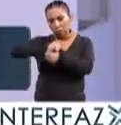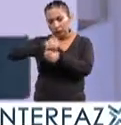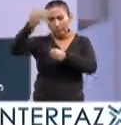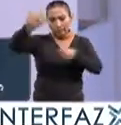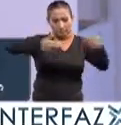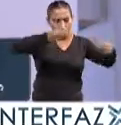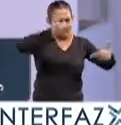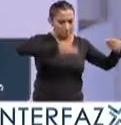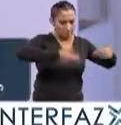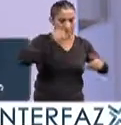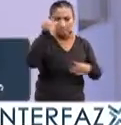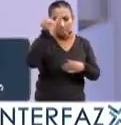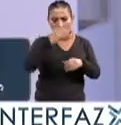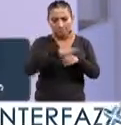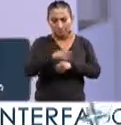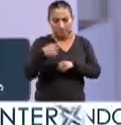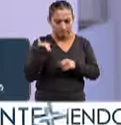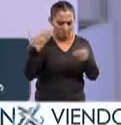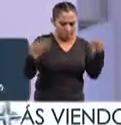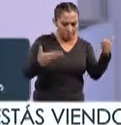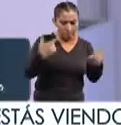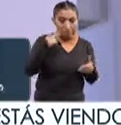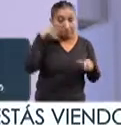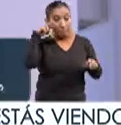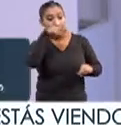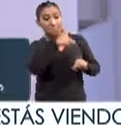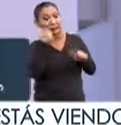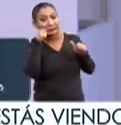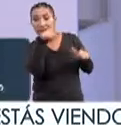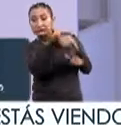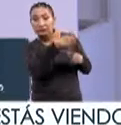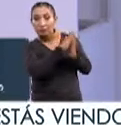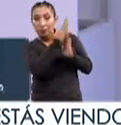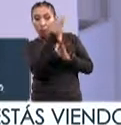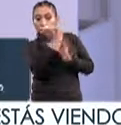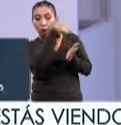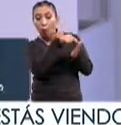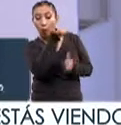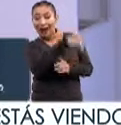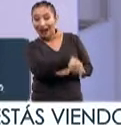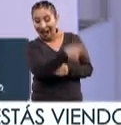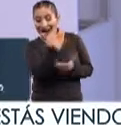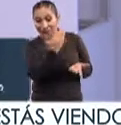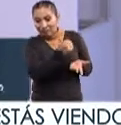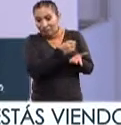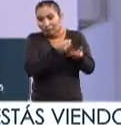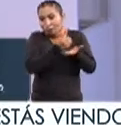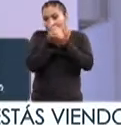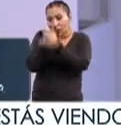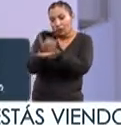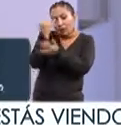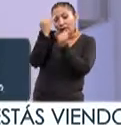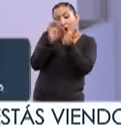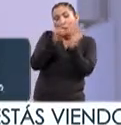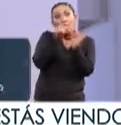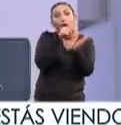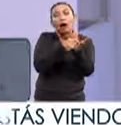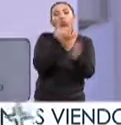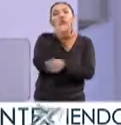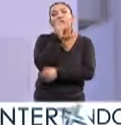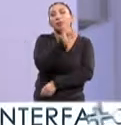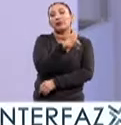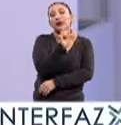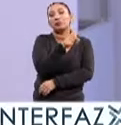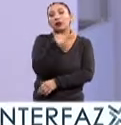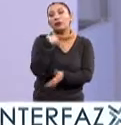secundaria. La idea es hacer notoria la biblioteca como un espacio que nos aleje un poco de la idea como este lugar